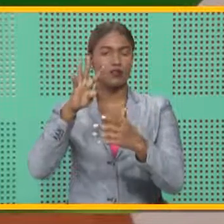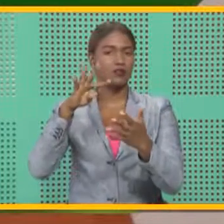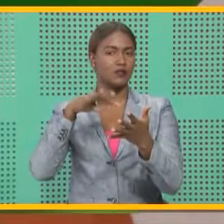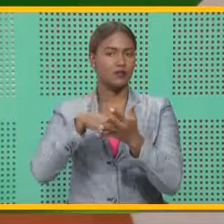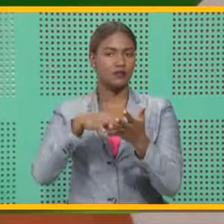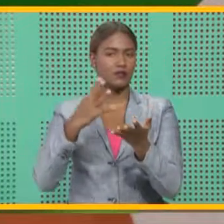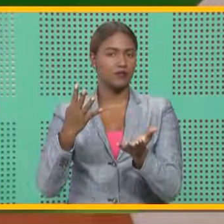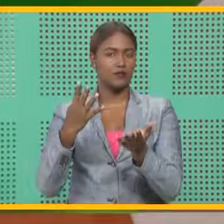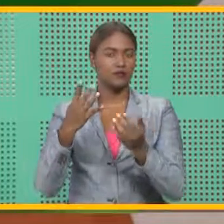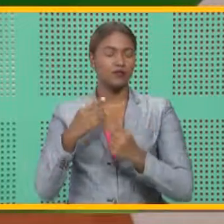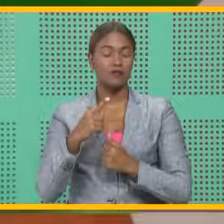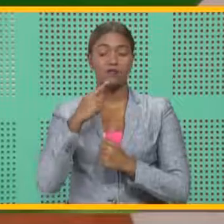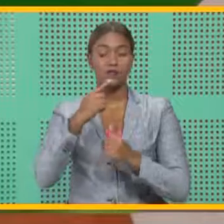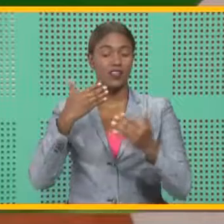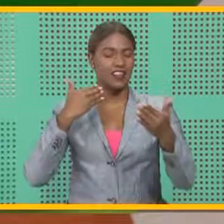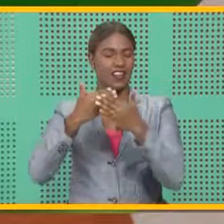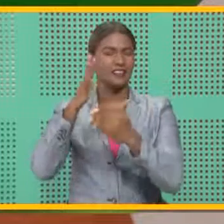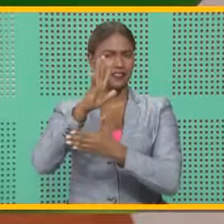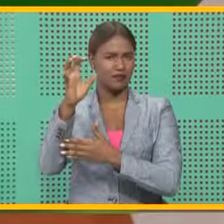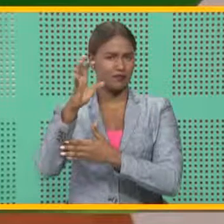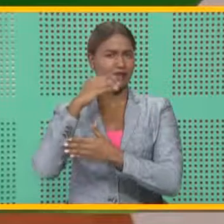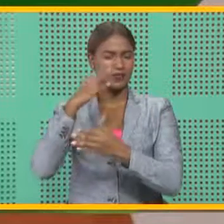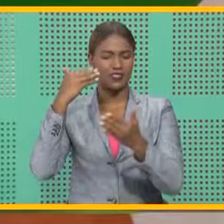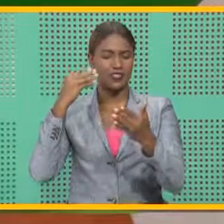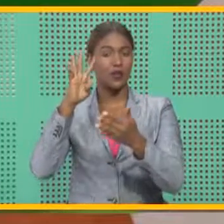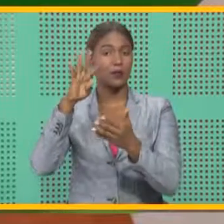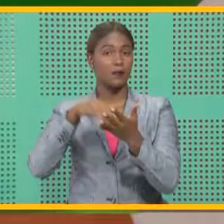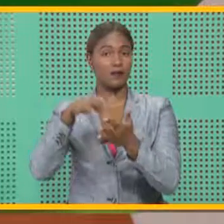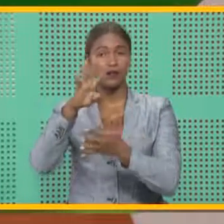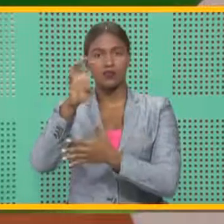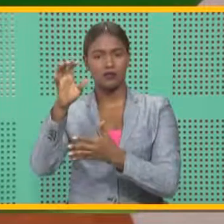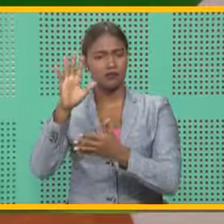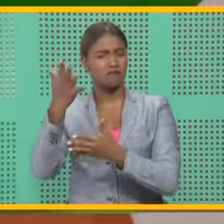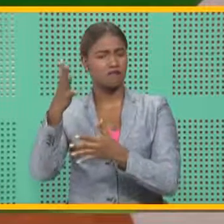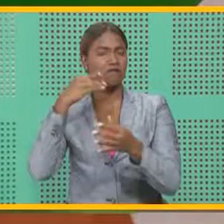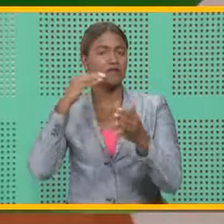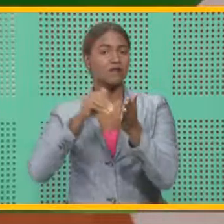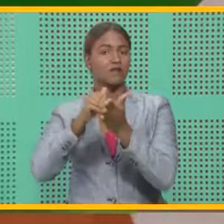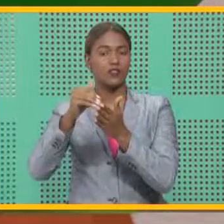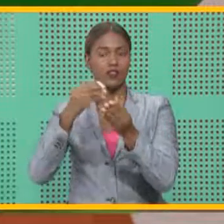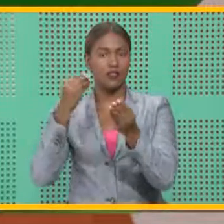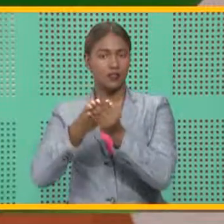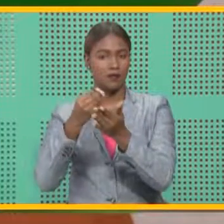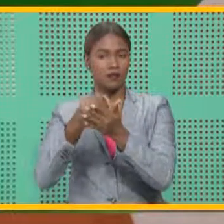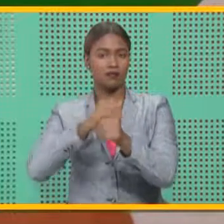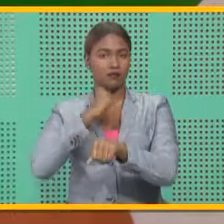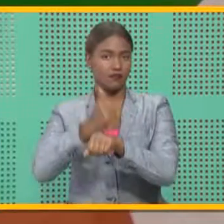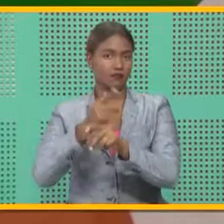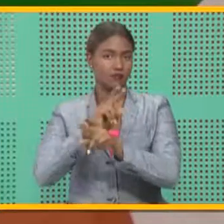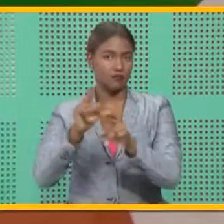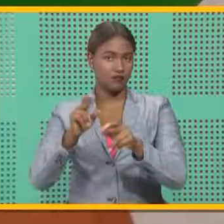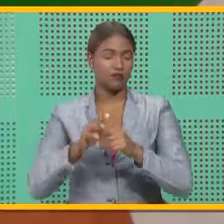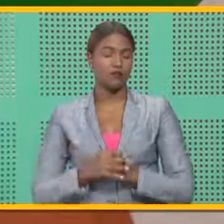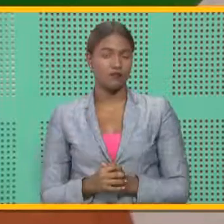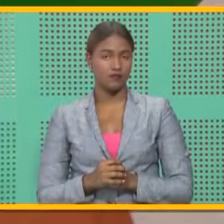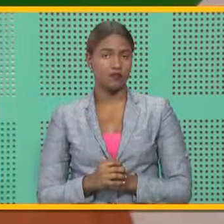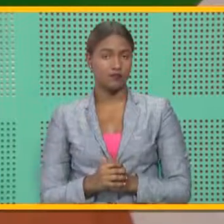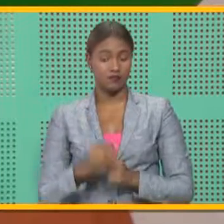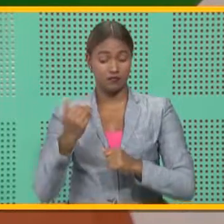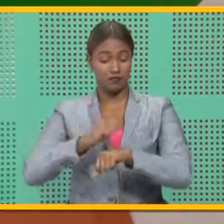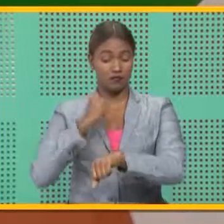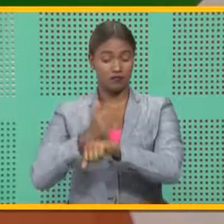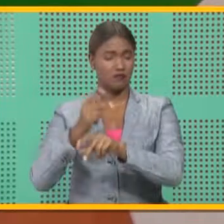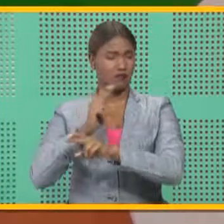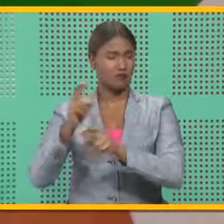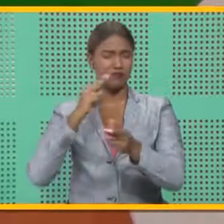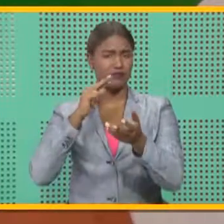4.000, casi 500, 4.400 y algo millones de pesos aprobados. Wow. Aprobado quiere